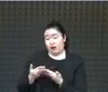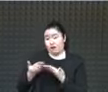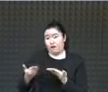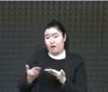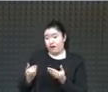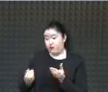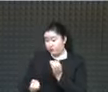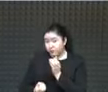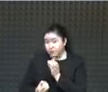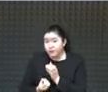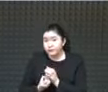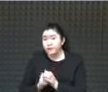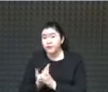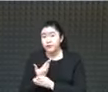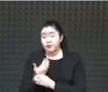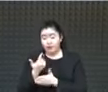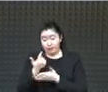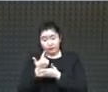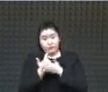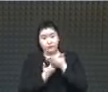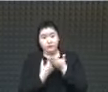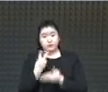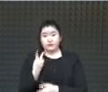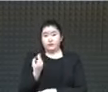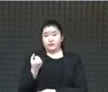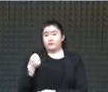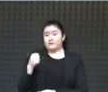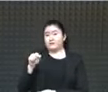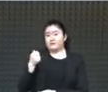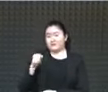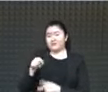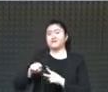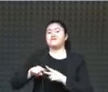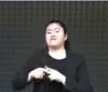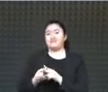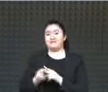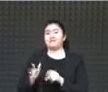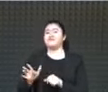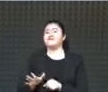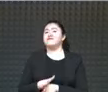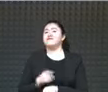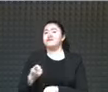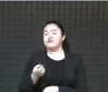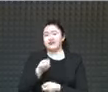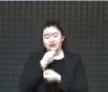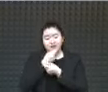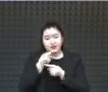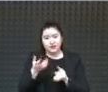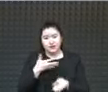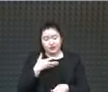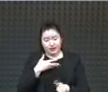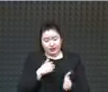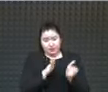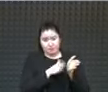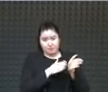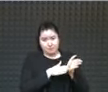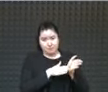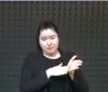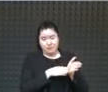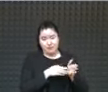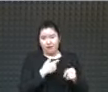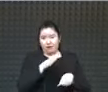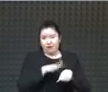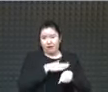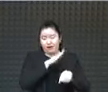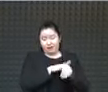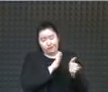inicialmente el 2 de septiembre empezamos con la nueva inscripción. ¿Por qué? Porque ya los niños cuentan con una boleta de calificaciones del